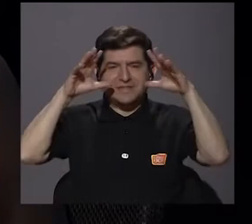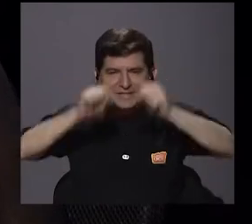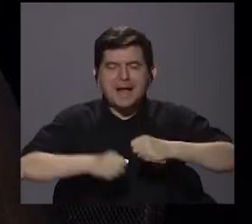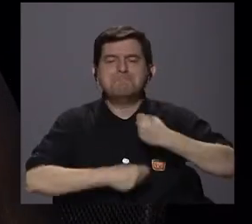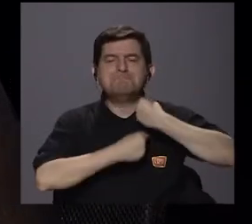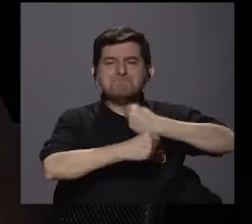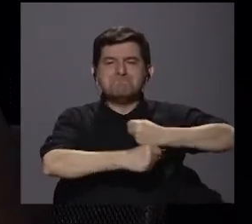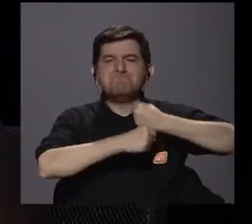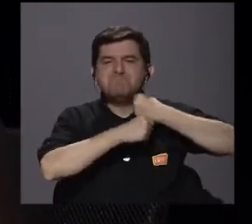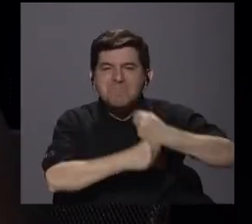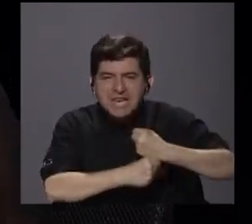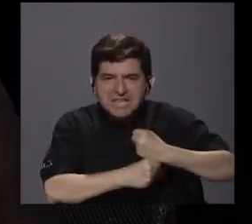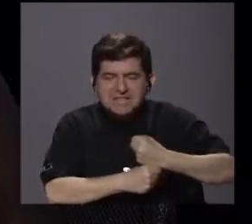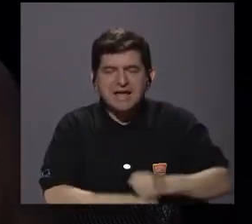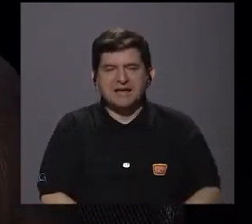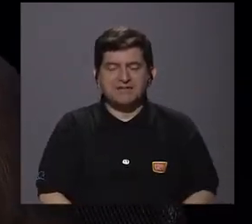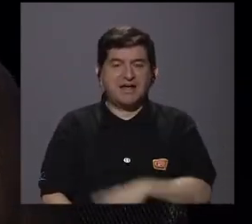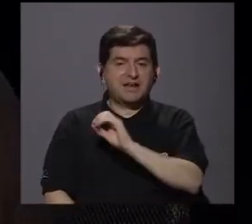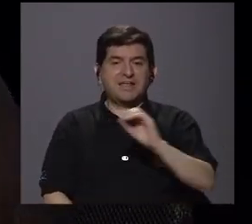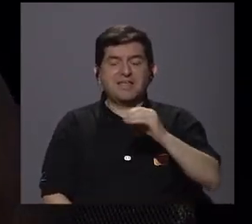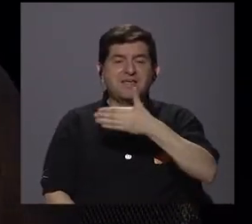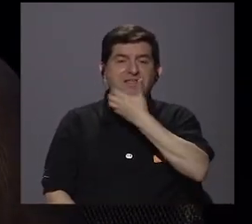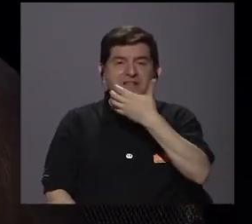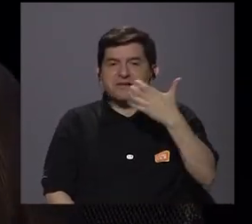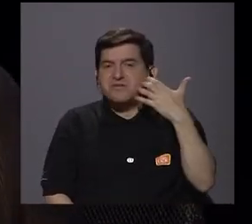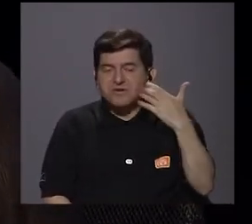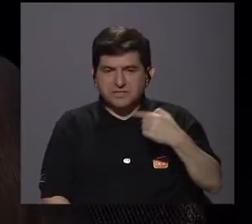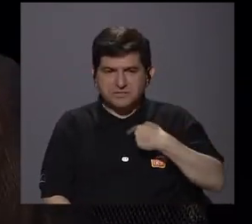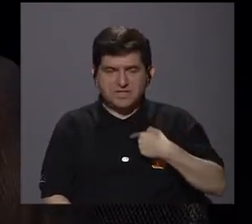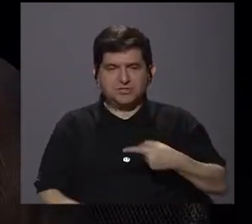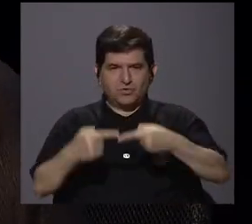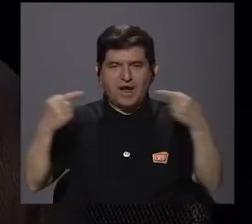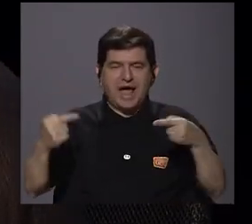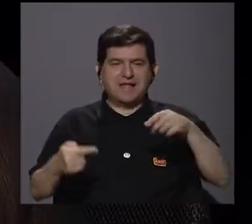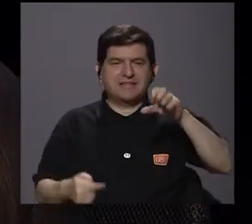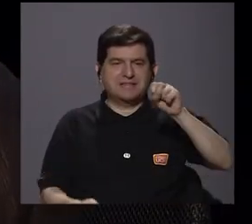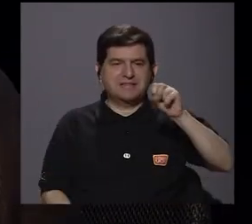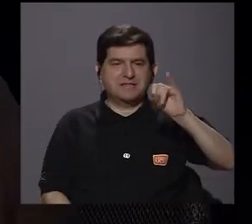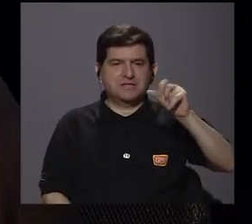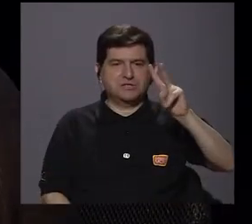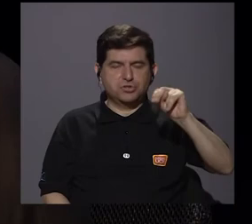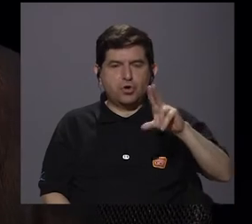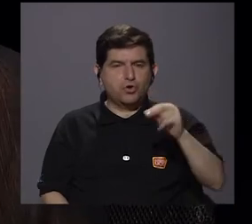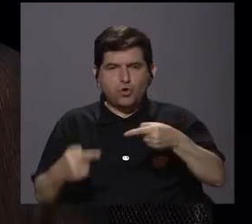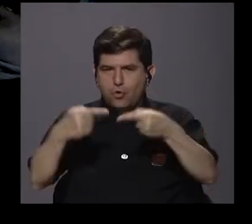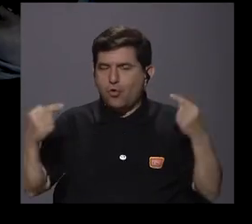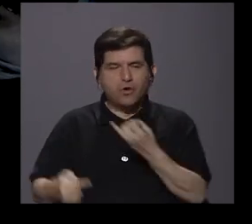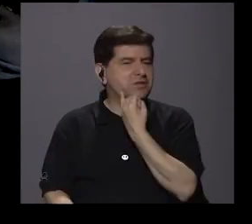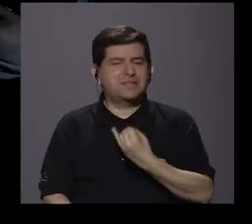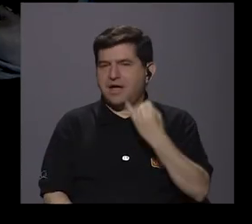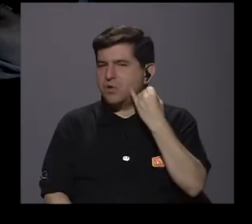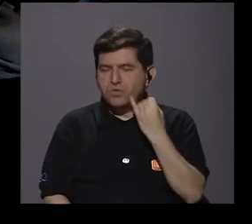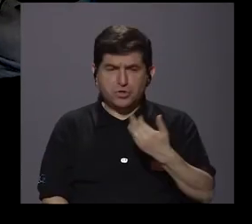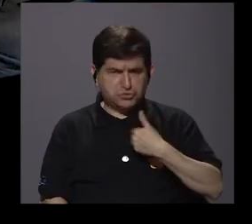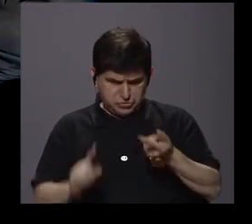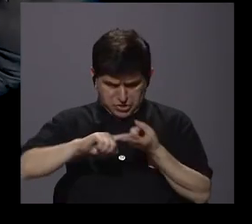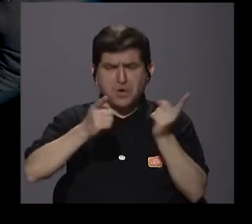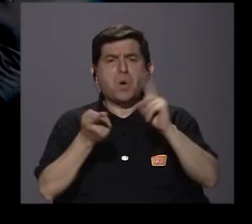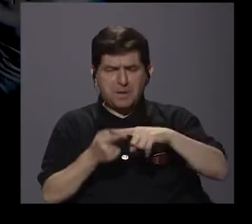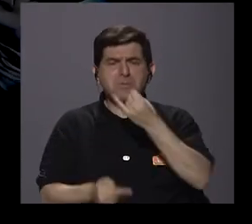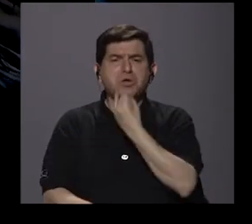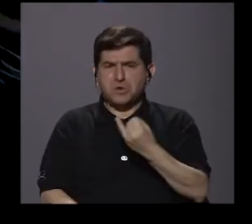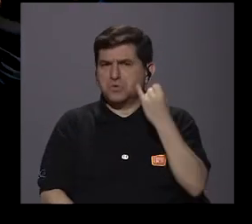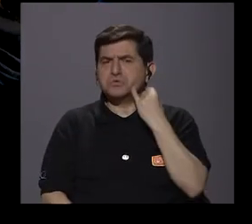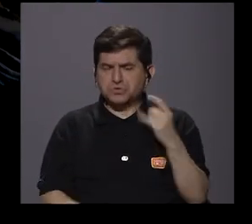ocupación militar y terrorista. Soy antisionista, no soy antijudíos. Tengo muchísimos